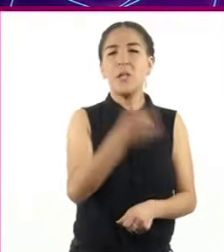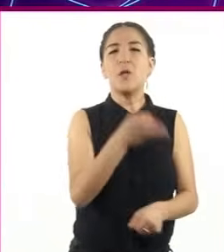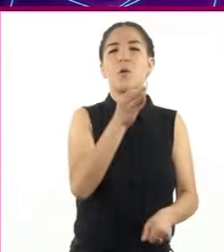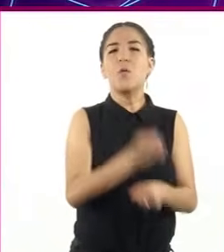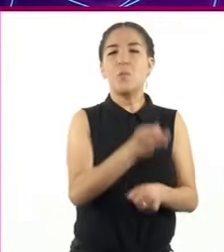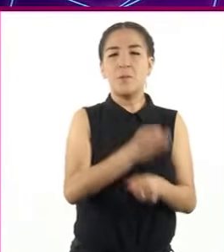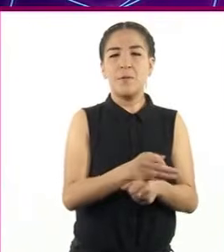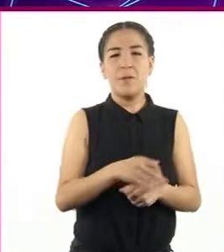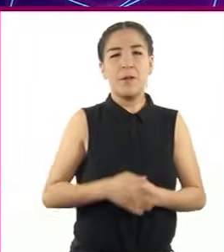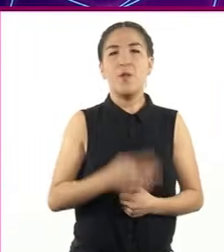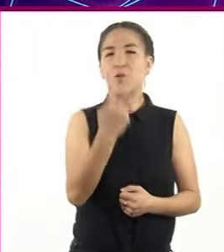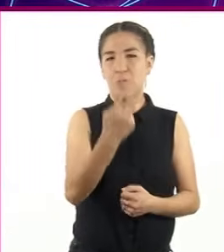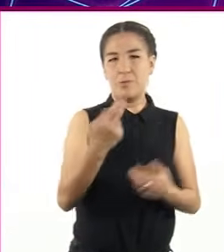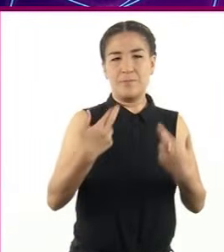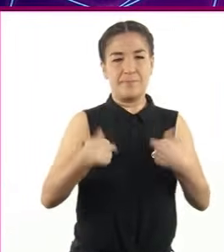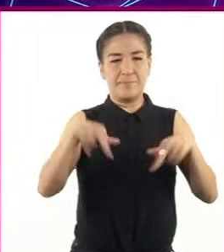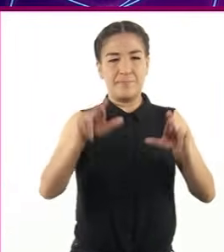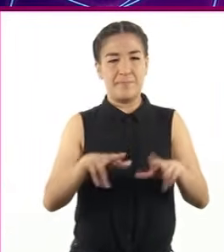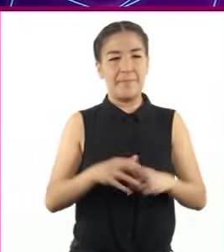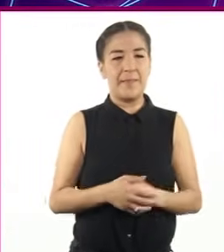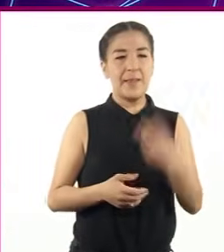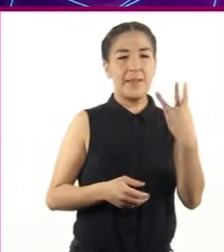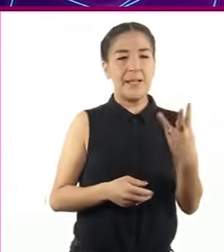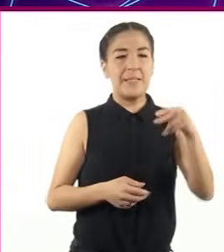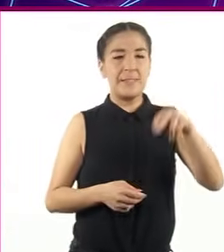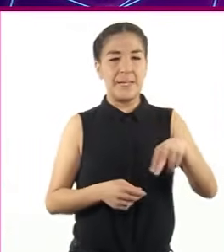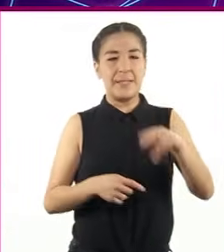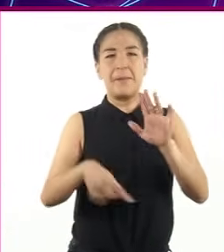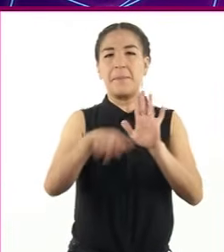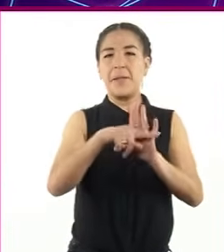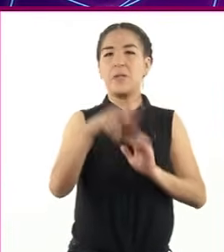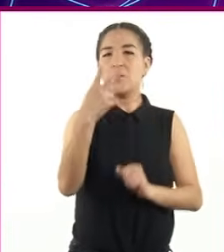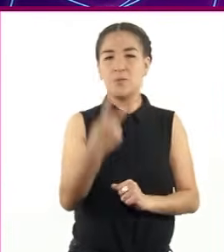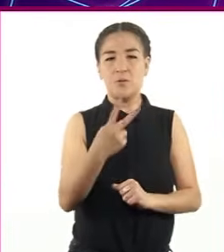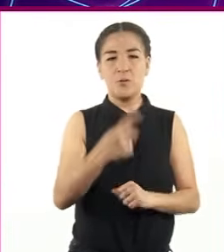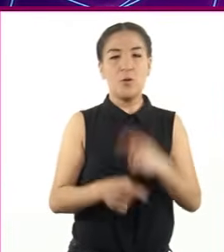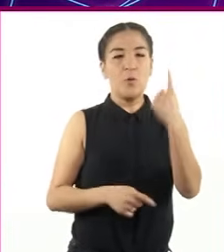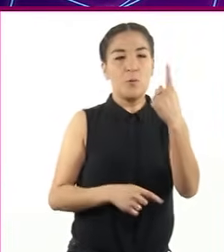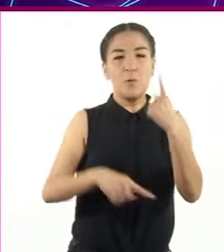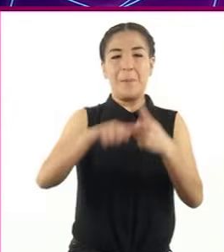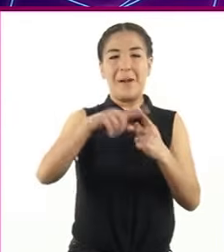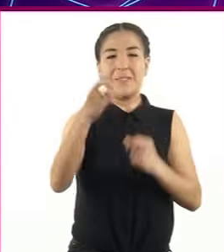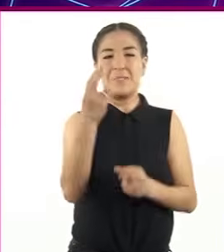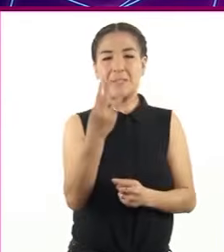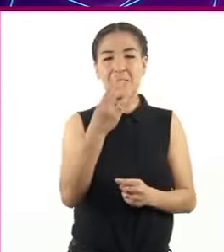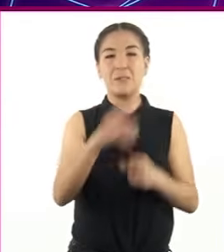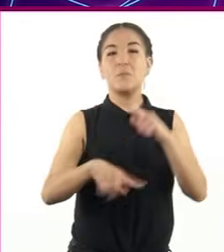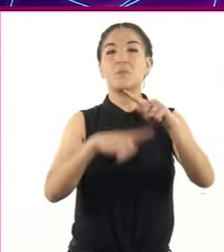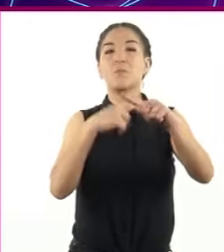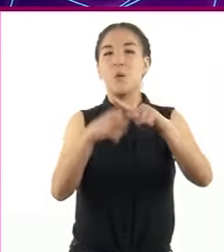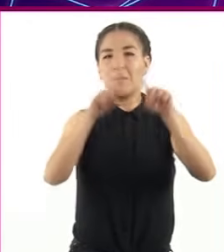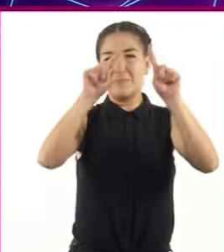tenemos dos expresiones, 3n menos 2 y 1 más 3 por, entre paréntesis, n menos